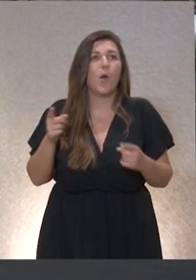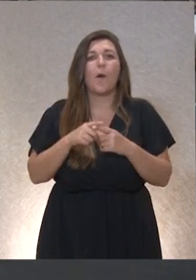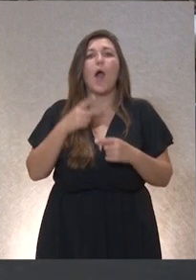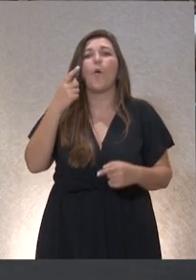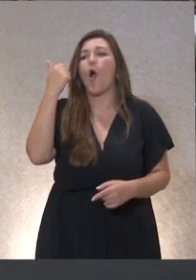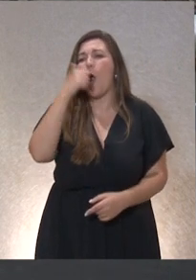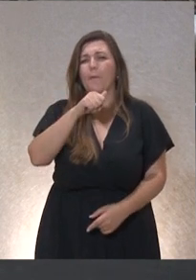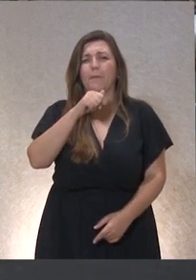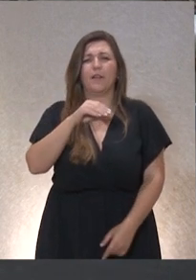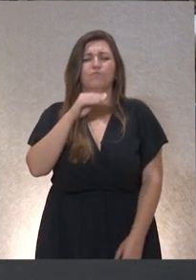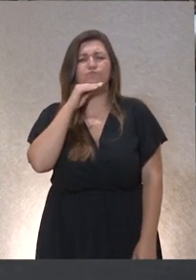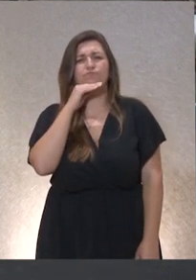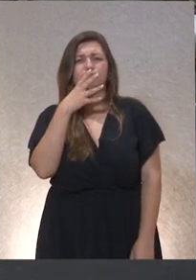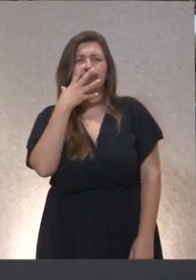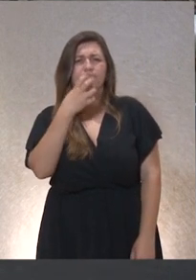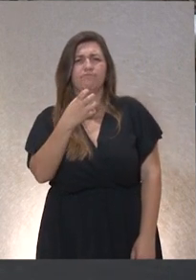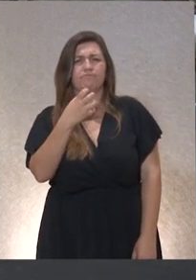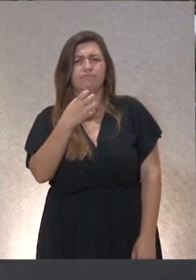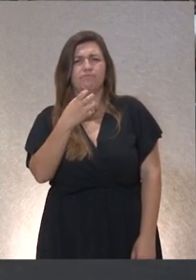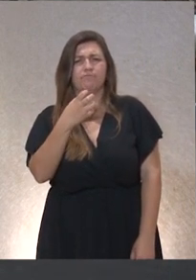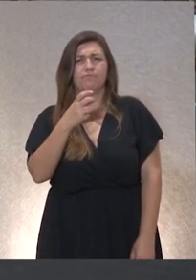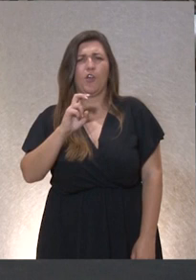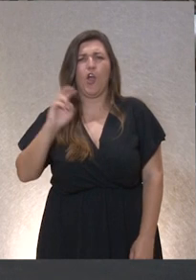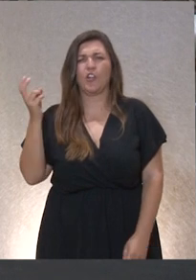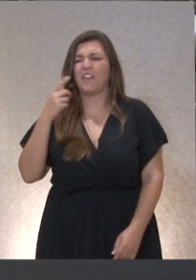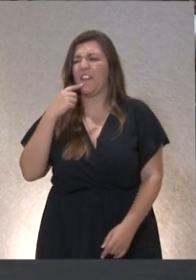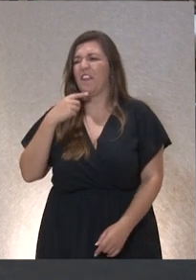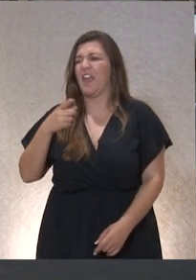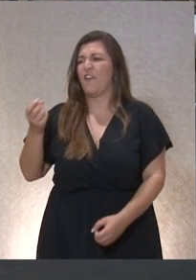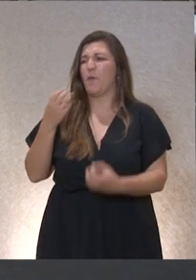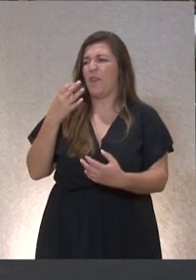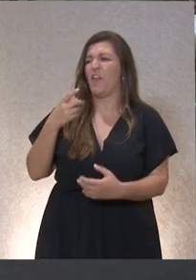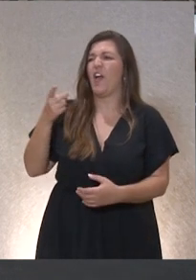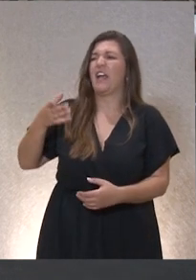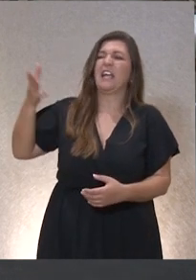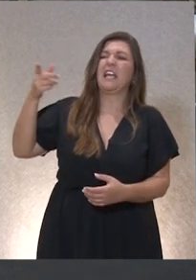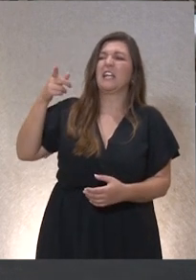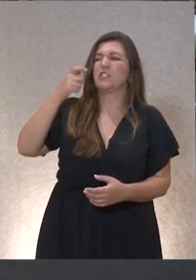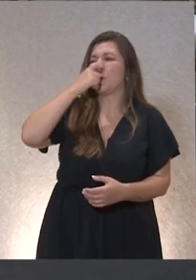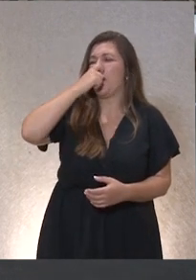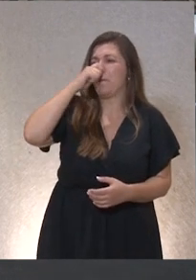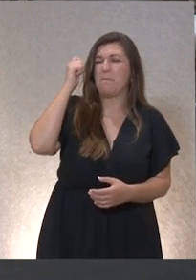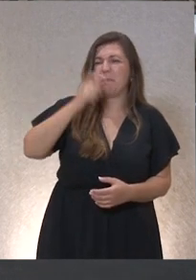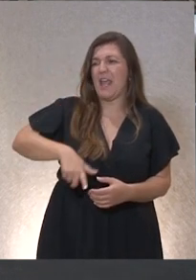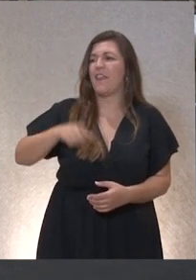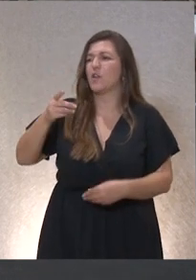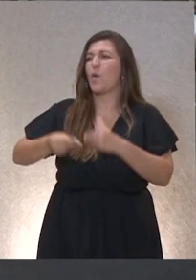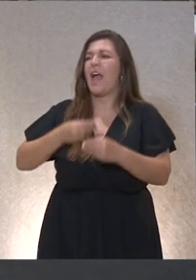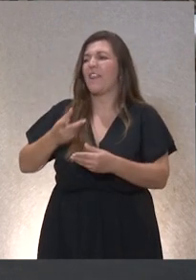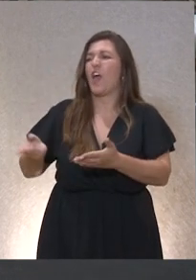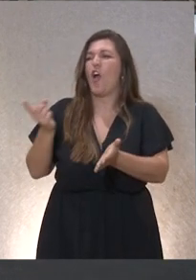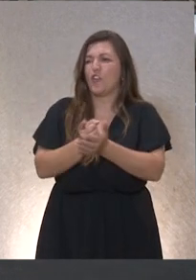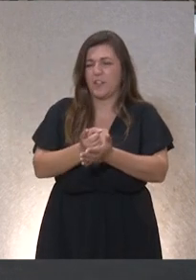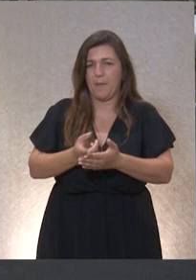leche eh que trae otro la información es una Hazlo otra vez y ahora no hay redactor jefe que se atreva a un